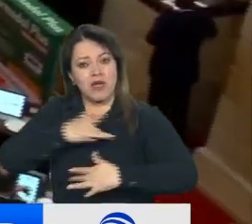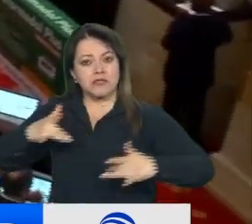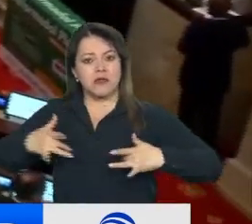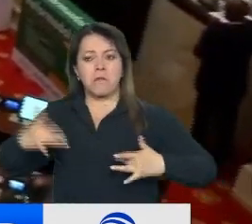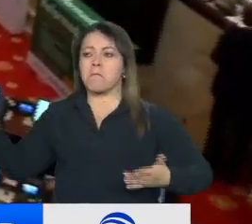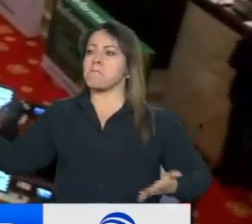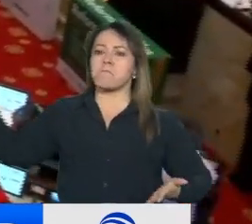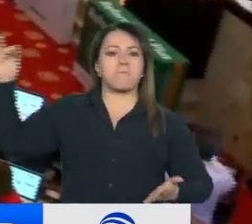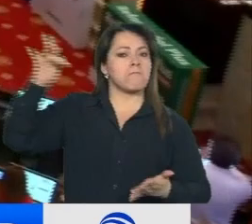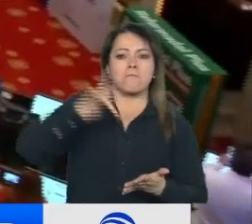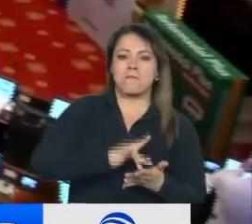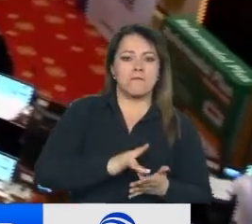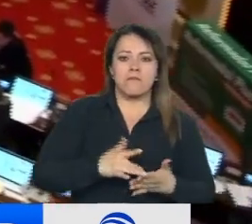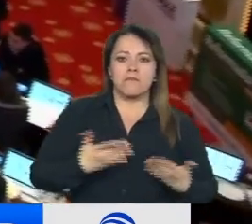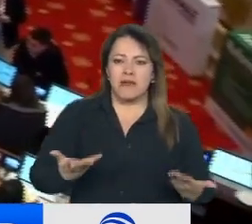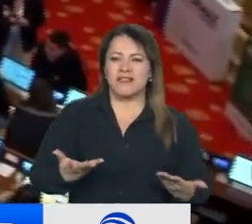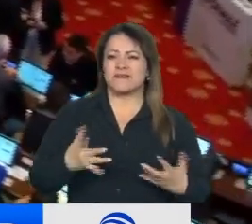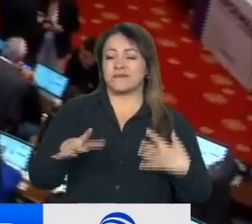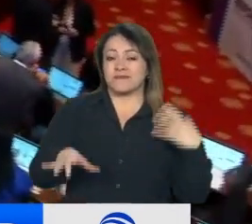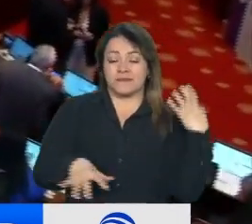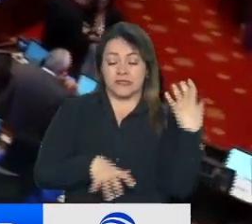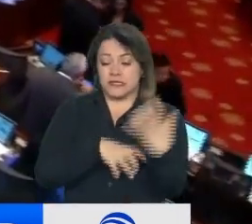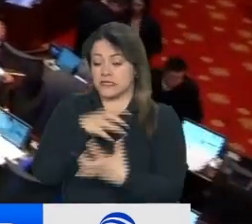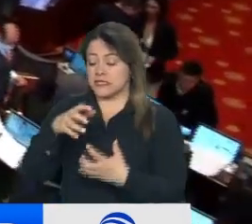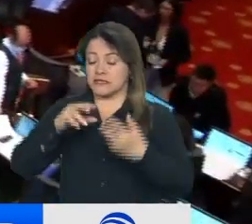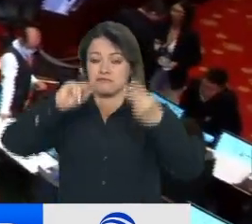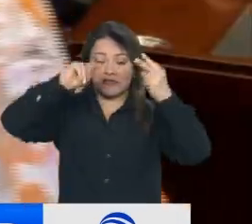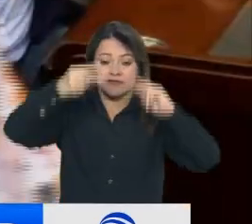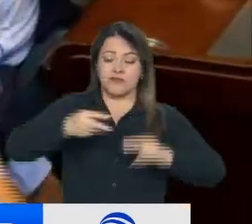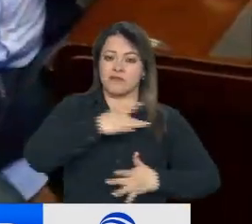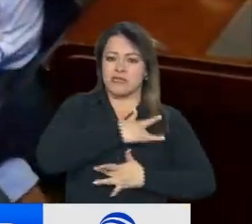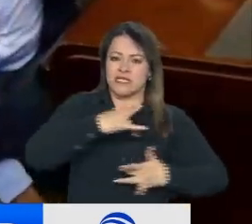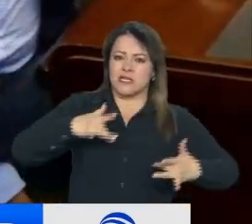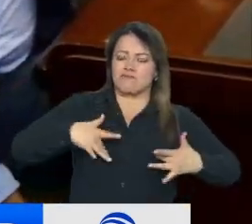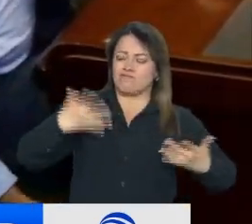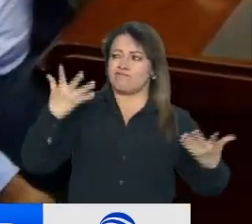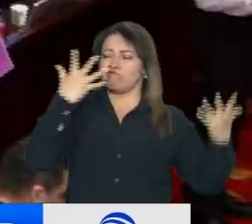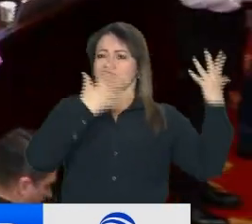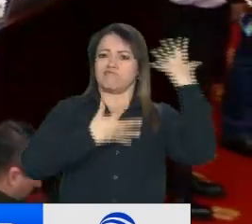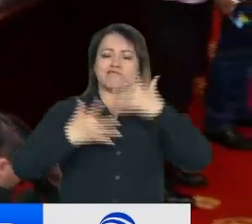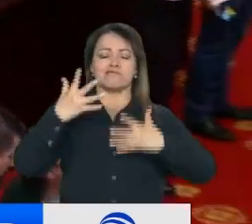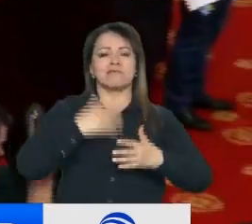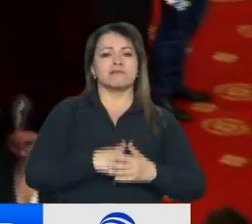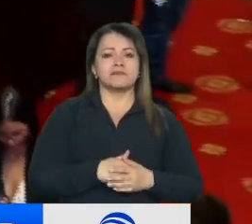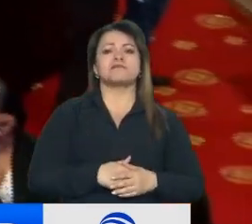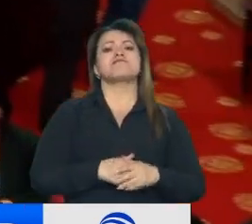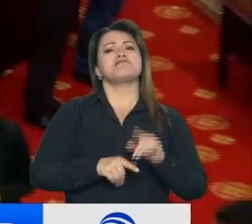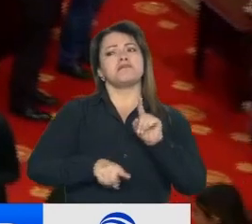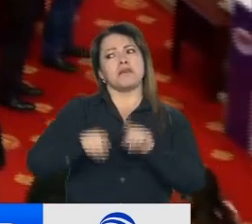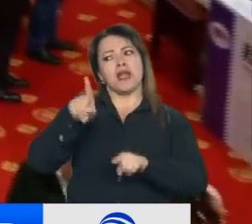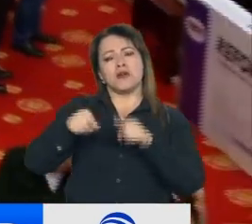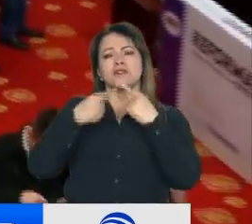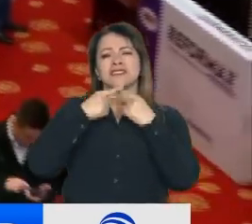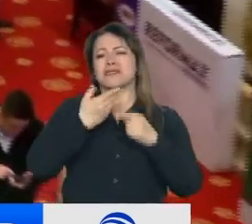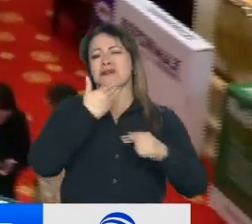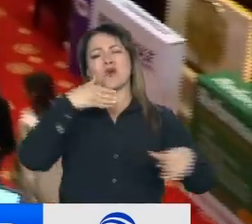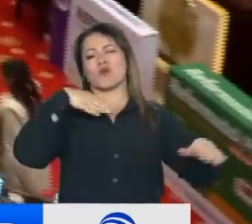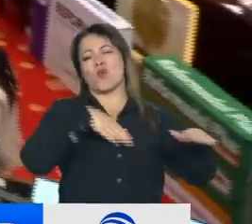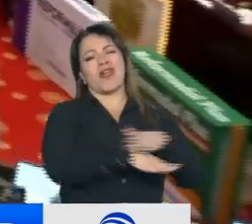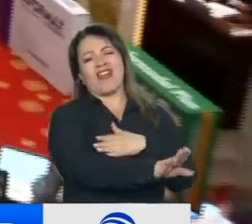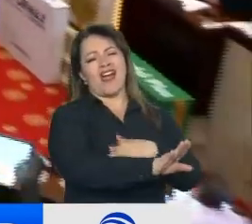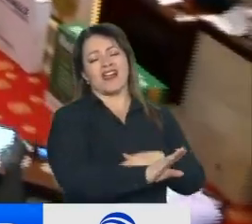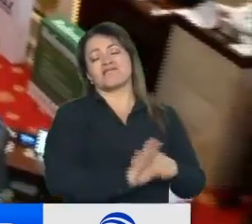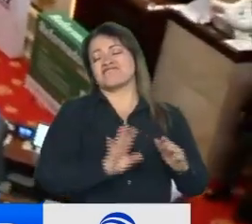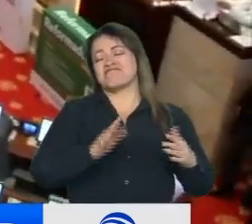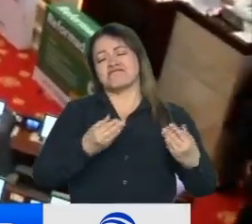este momento. Enredada está la reforma a la salud. Ya precisamente hay algunos que piden archivarla, que